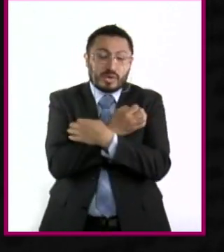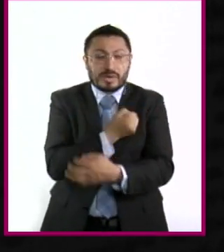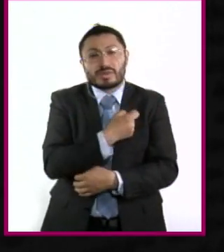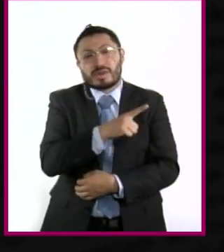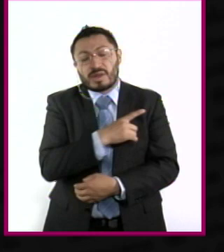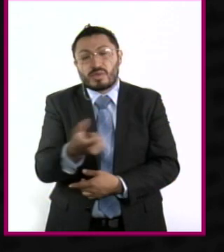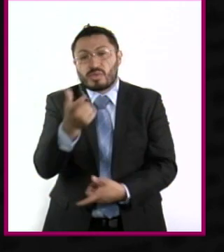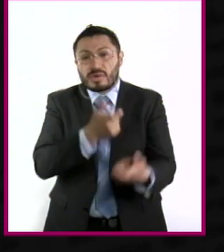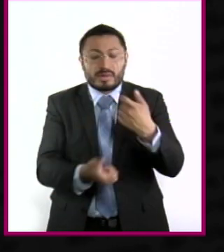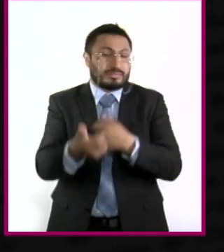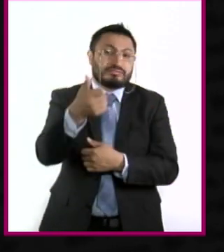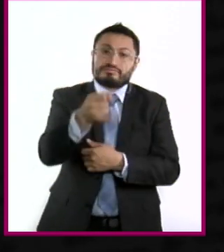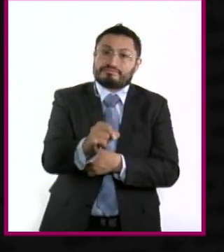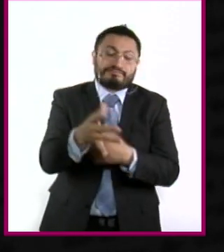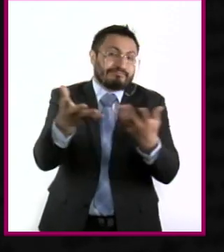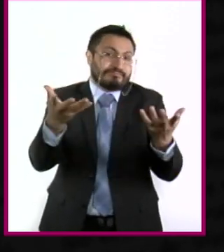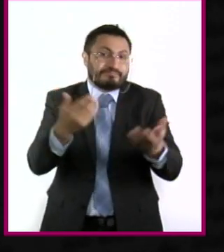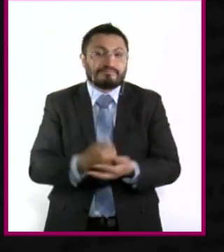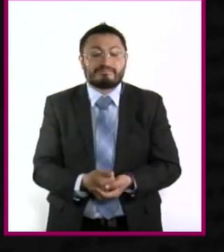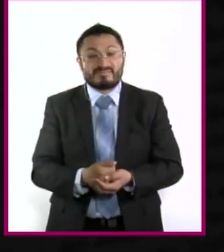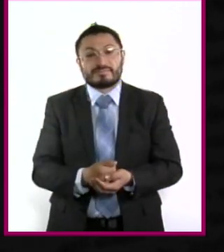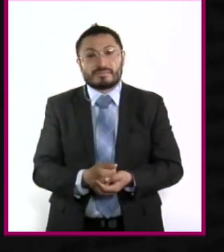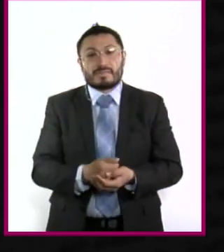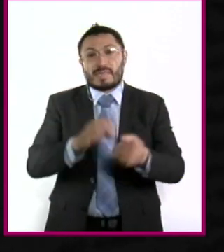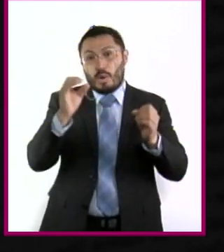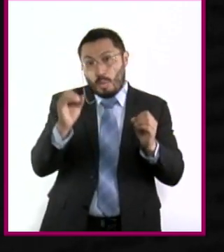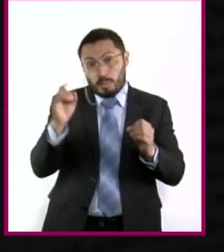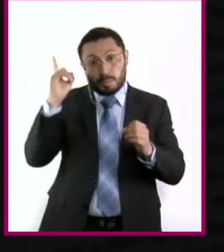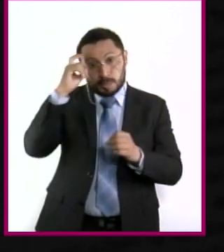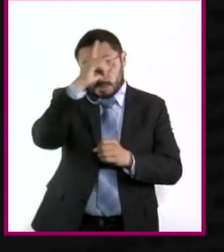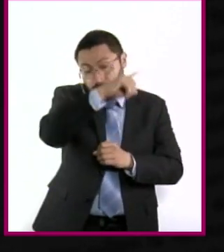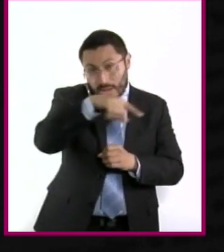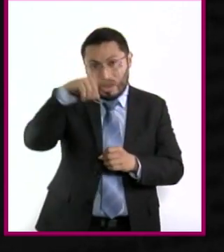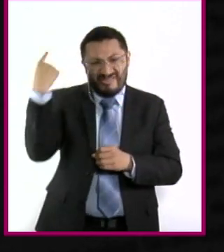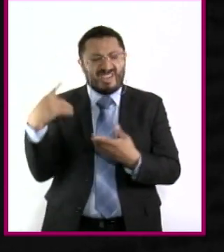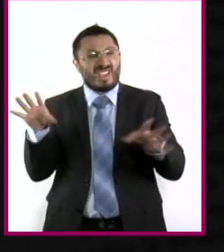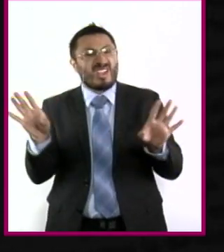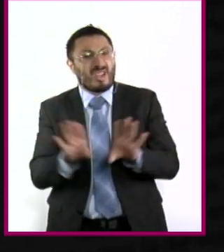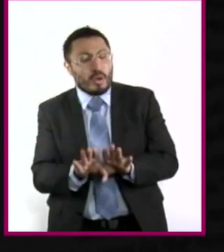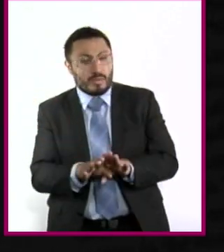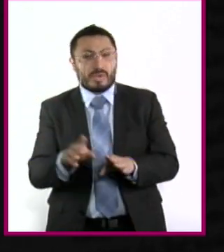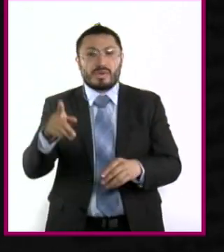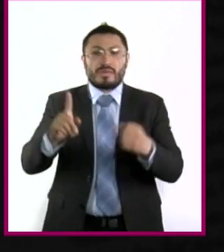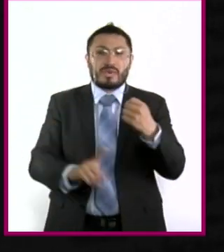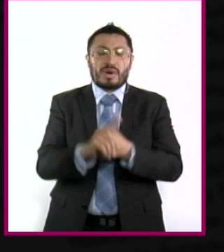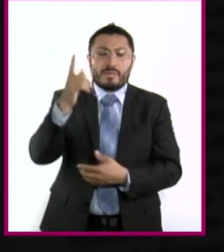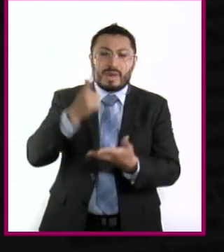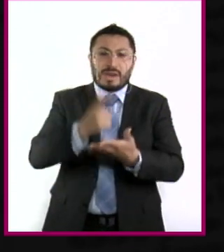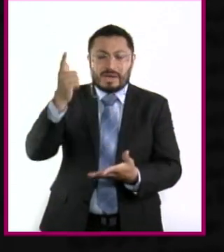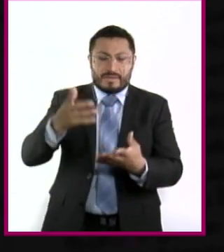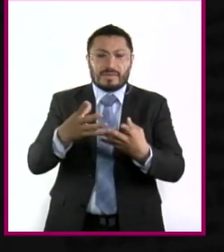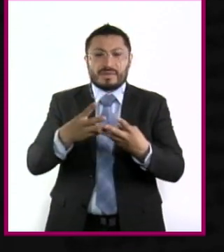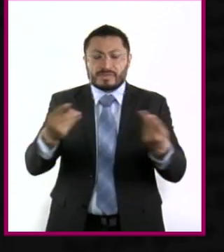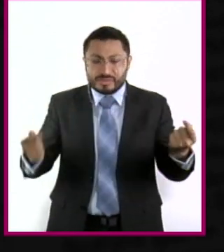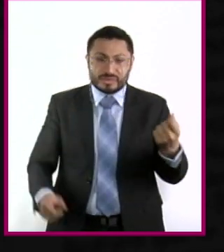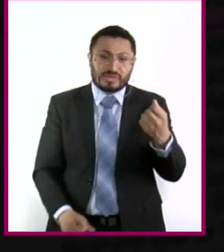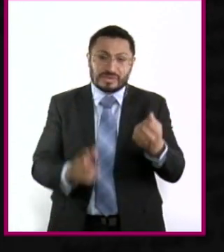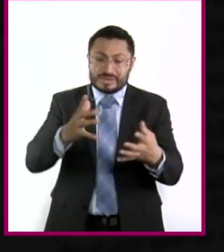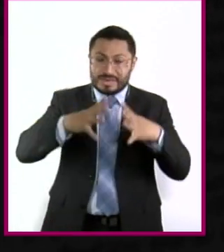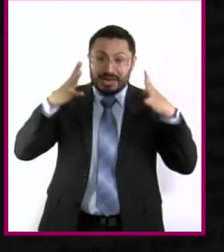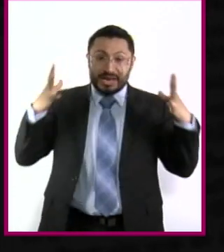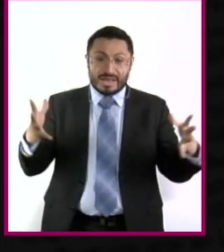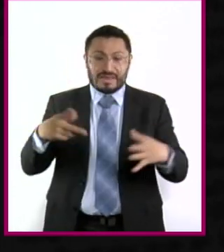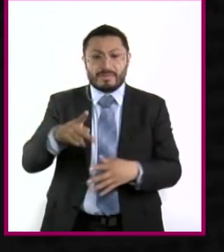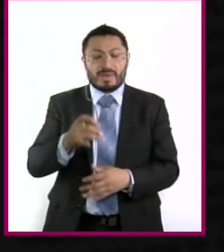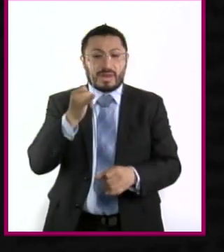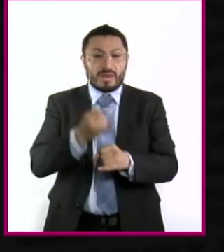ingreso, así de fácil. O así de difícil, a grandes males, grandes remedios. Pero imposible no es.